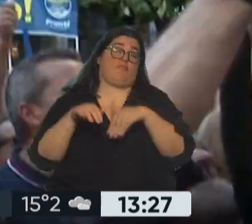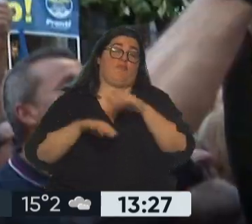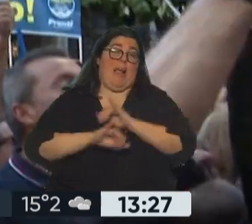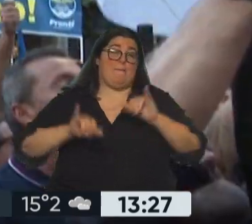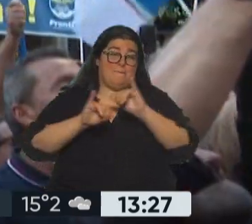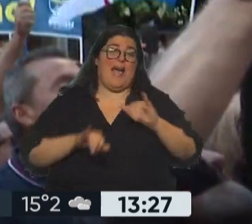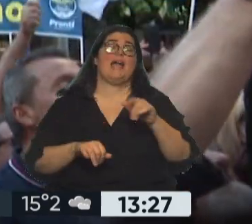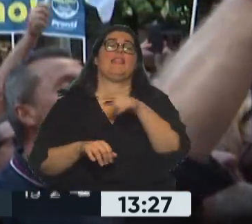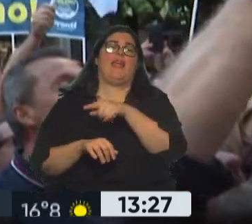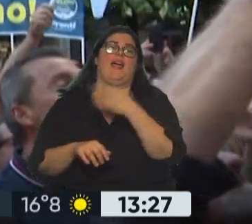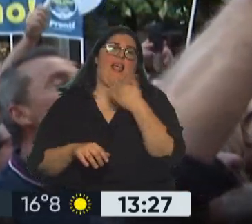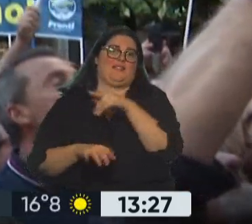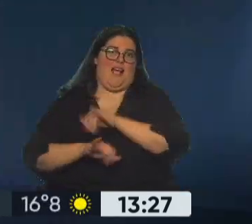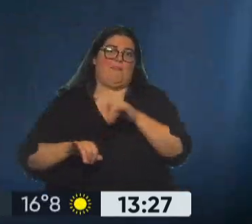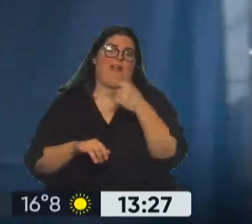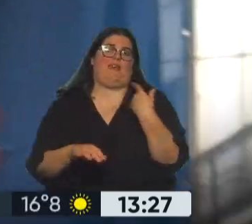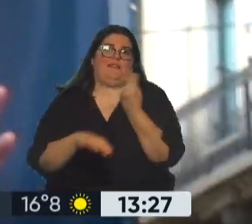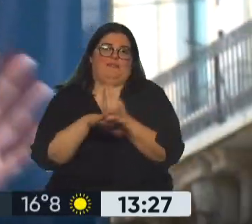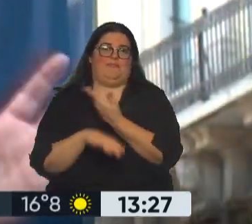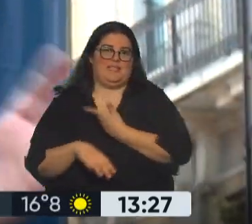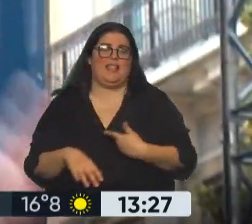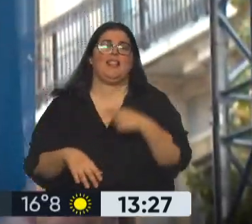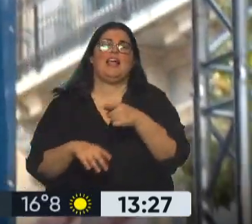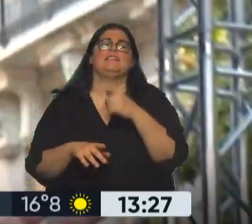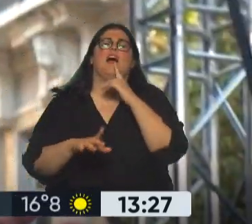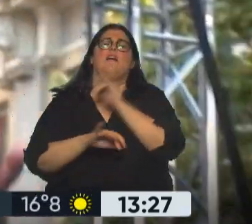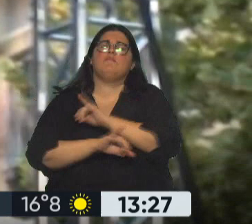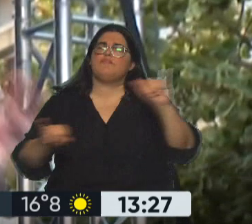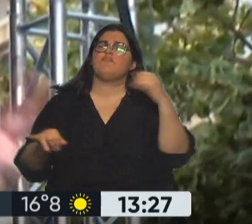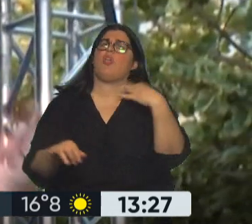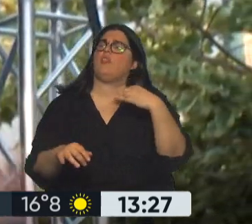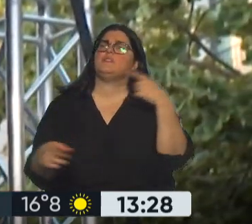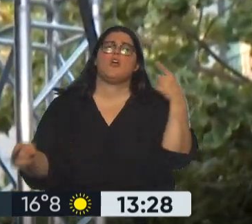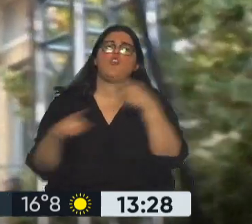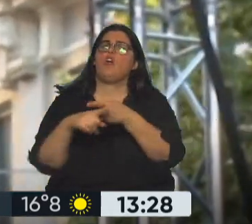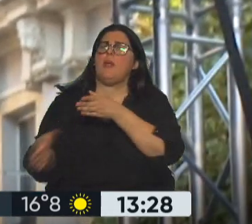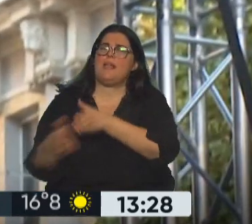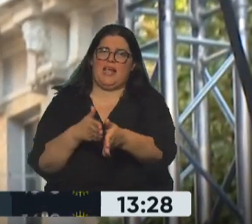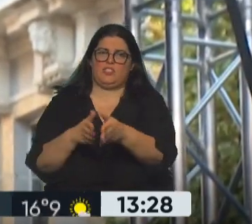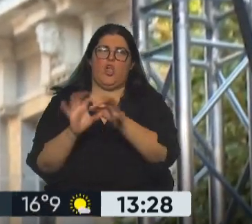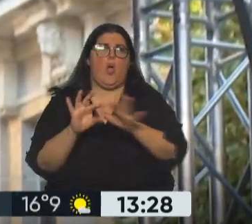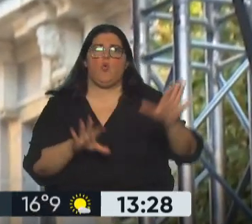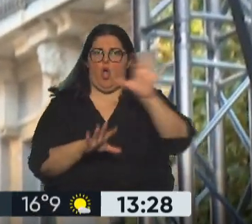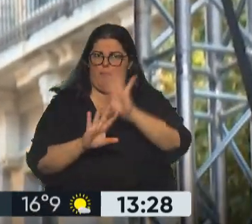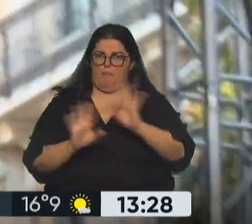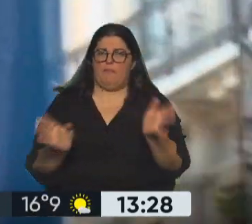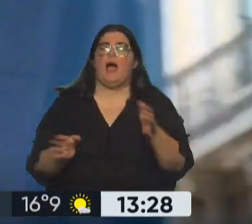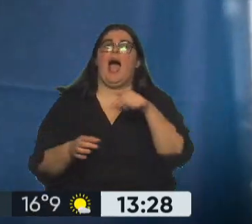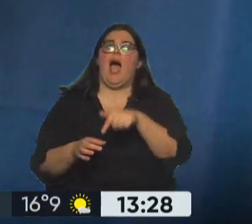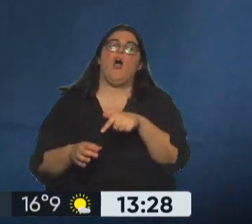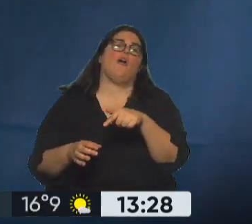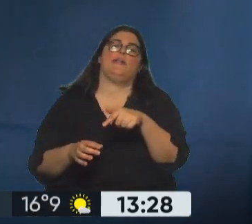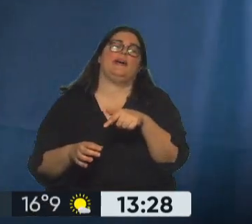líder ultraderechista había levantado como bandera su oposición frontal a las políticas migratorias de Europa. Ahora, obligada